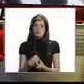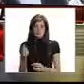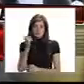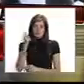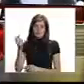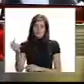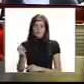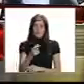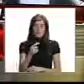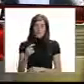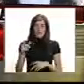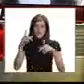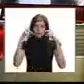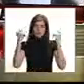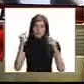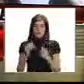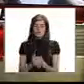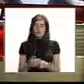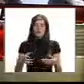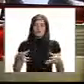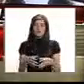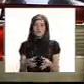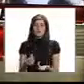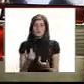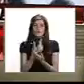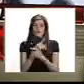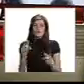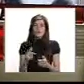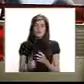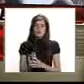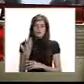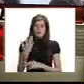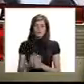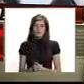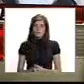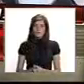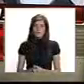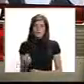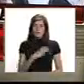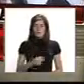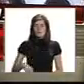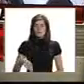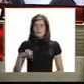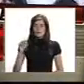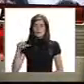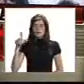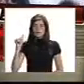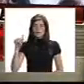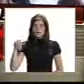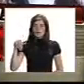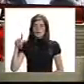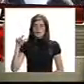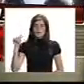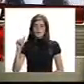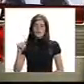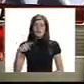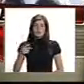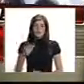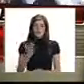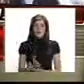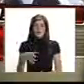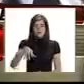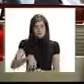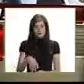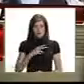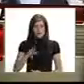de Honduras, del partido Libertad y Refundación, del presidente Zelaya Rosales, que surgió después del golpe de Estado, y estamos